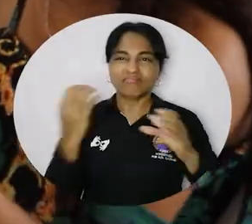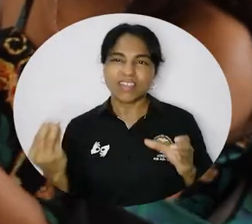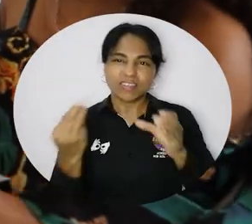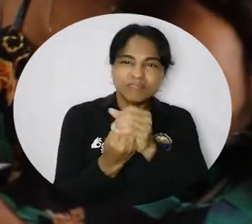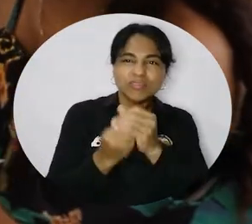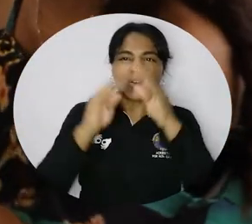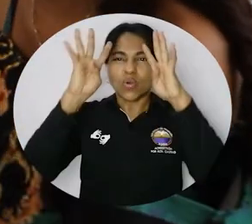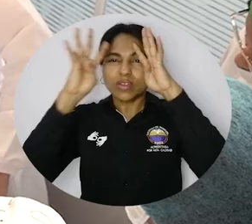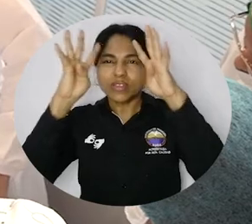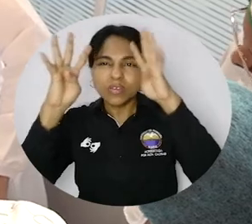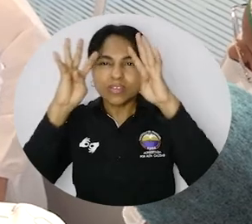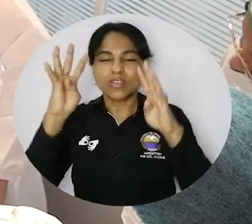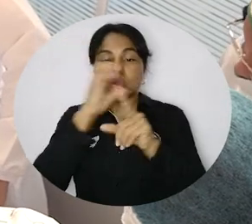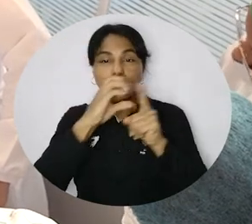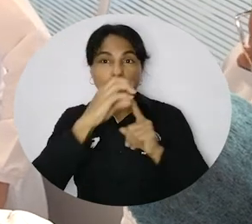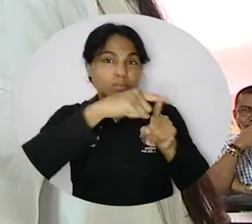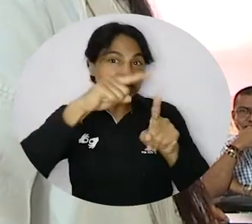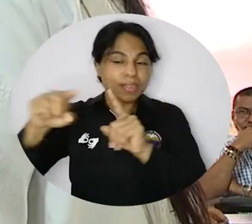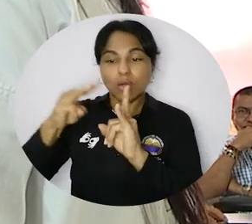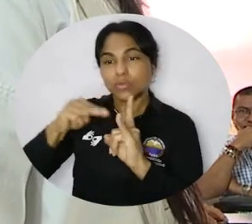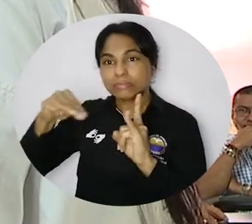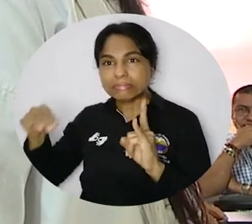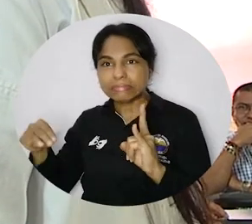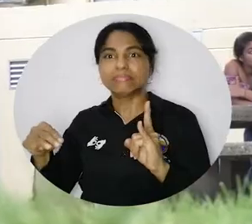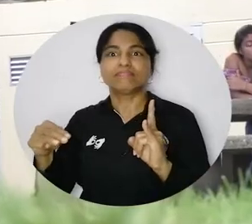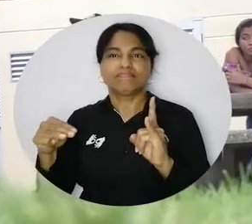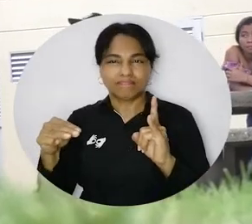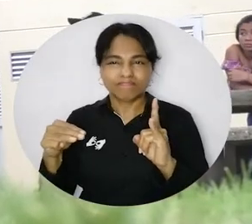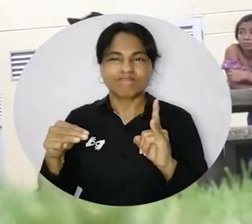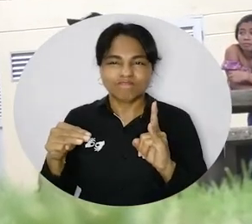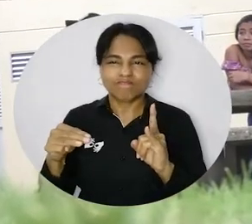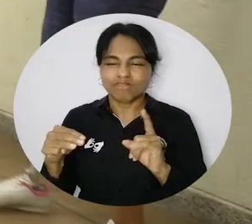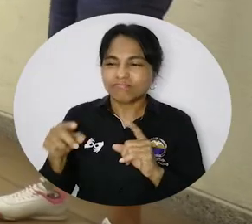de inclusión, innovación e interculturalidad de Unimagdalena, se